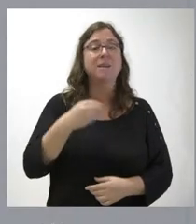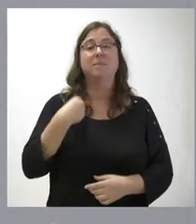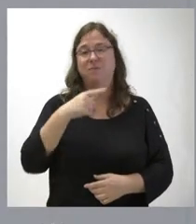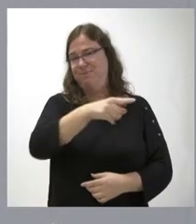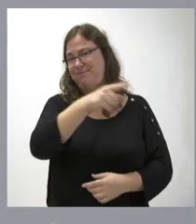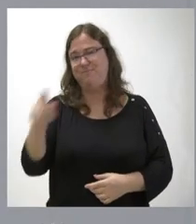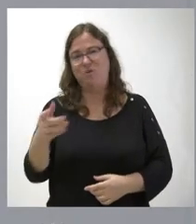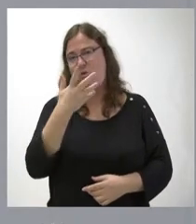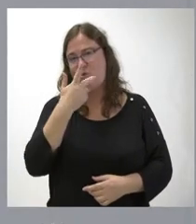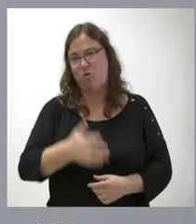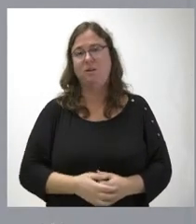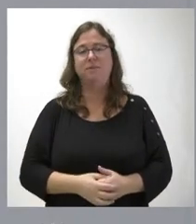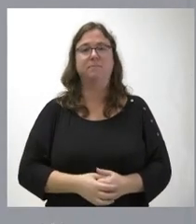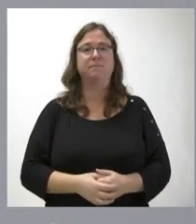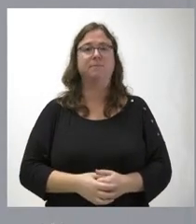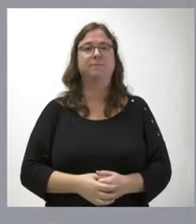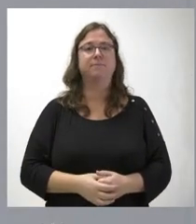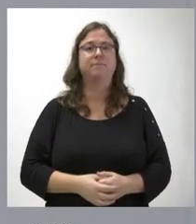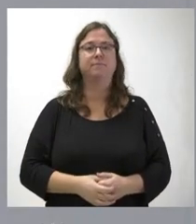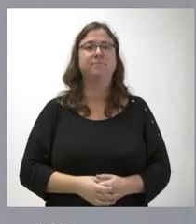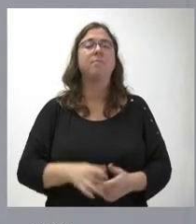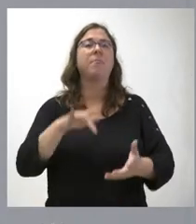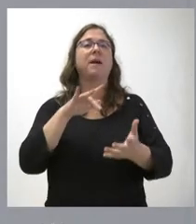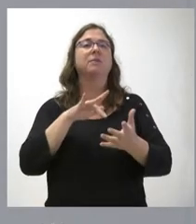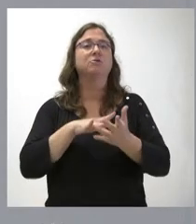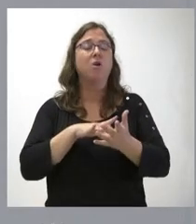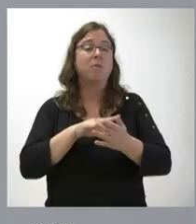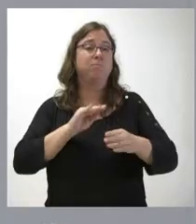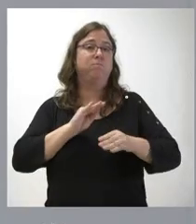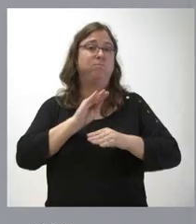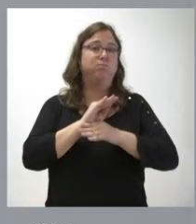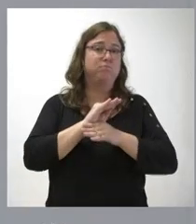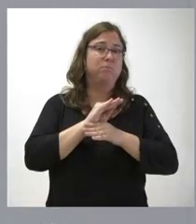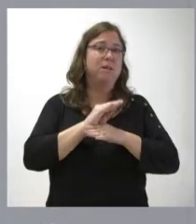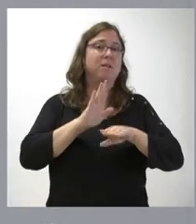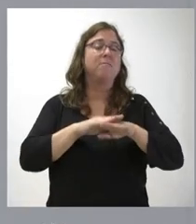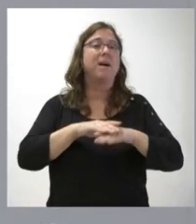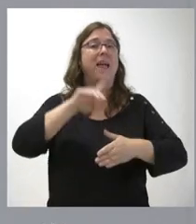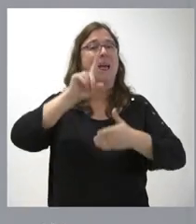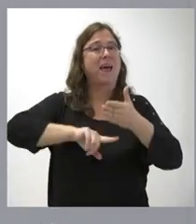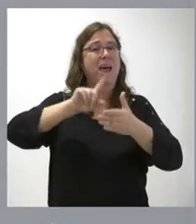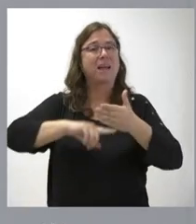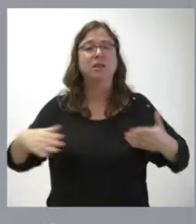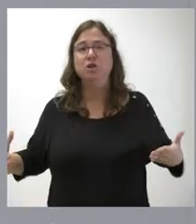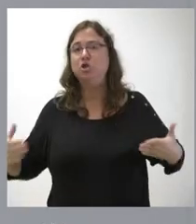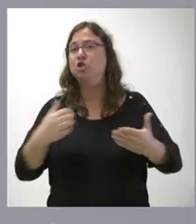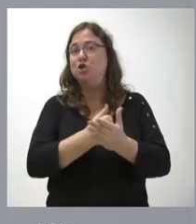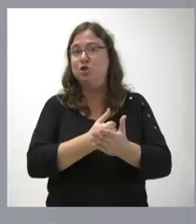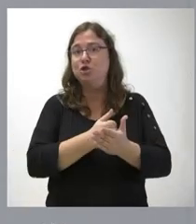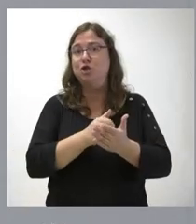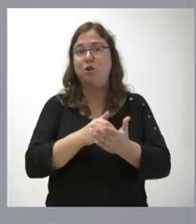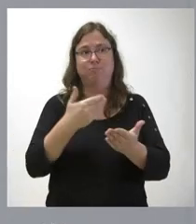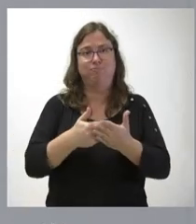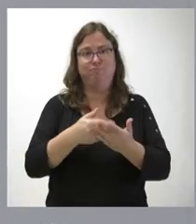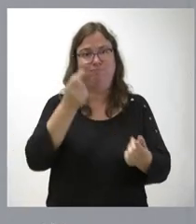ustedes conocen el extender las ayudas para el alquer de vivienda a todos los solicitantes que cumplan los